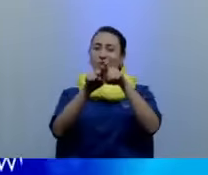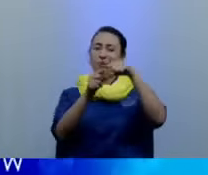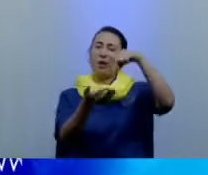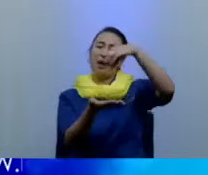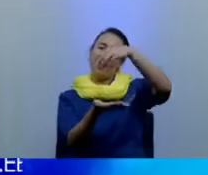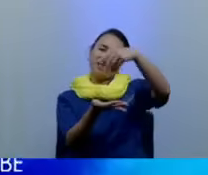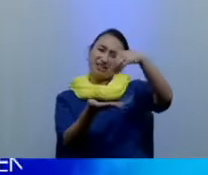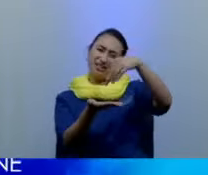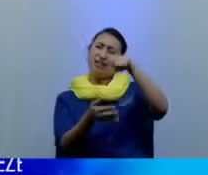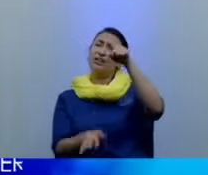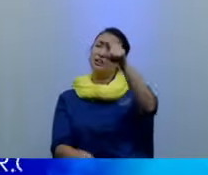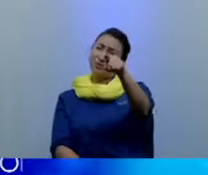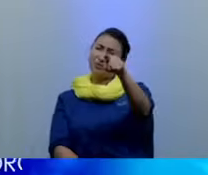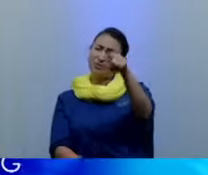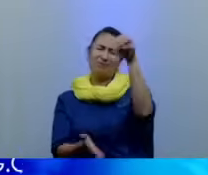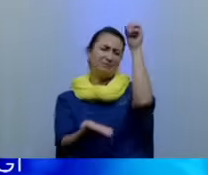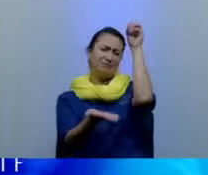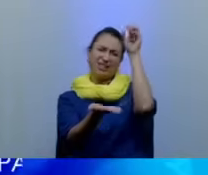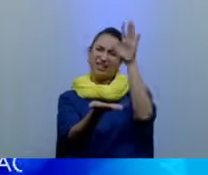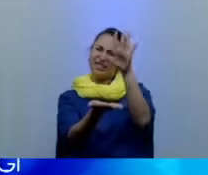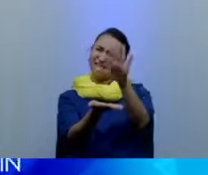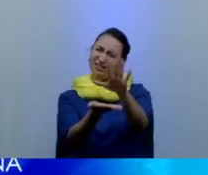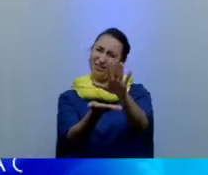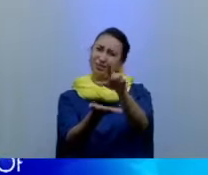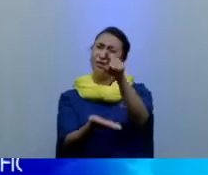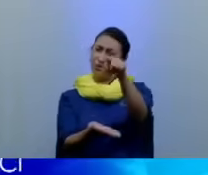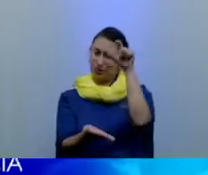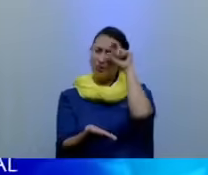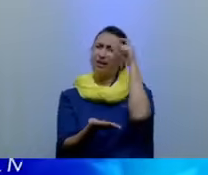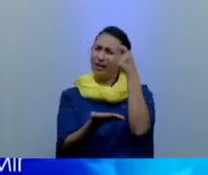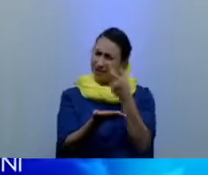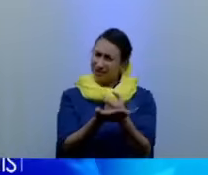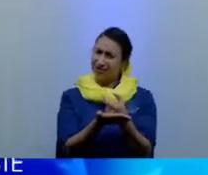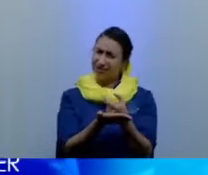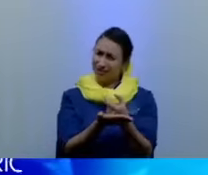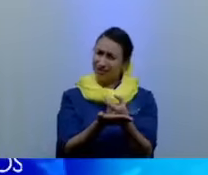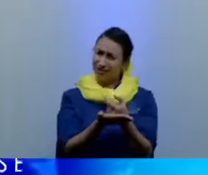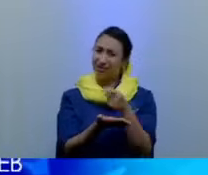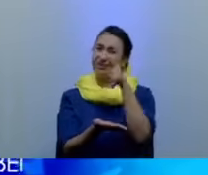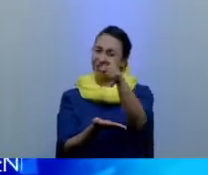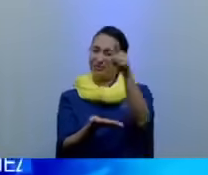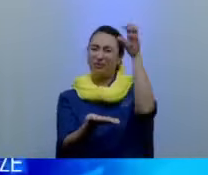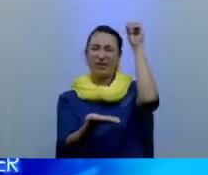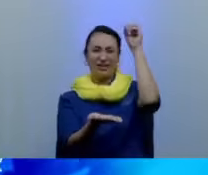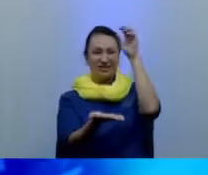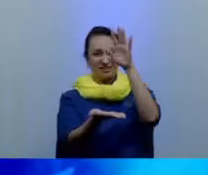Usted es de bendición. Usted tiene que creer eso, hermano.